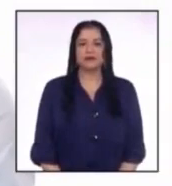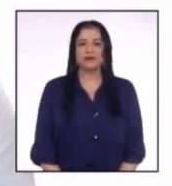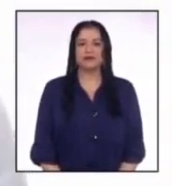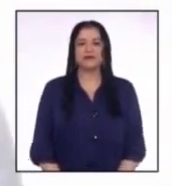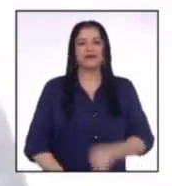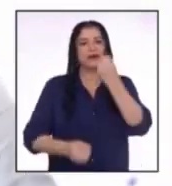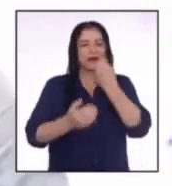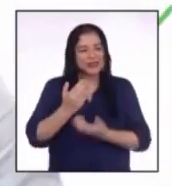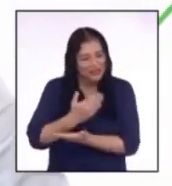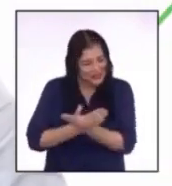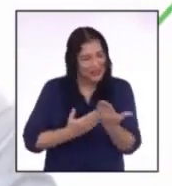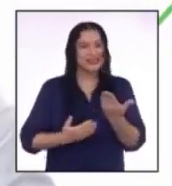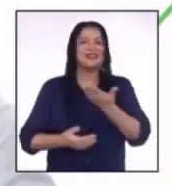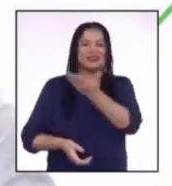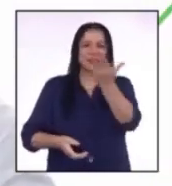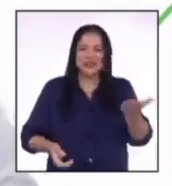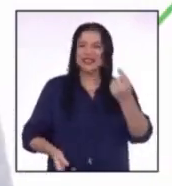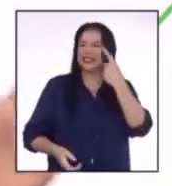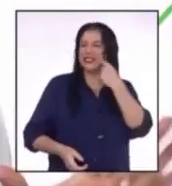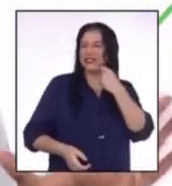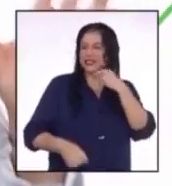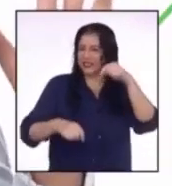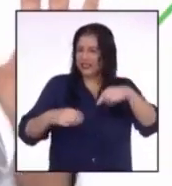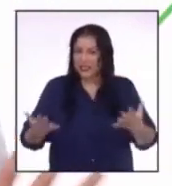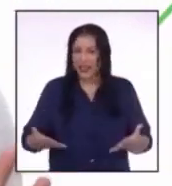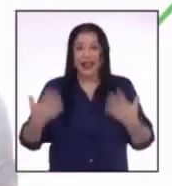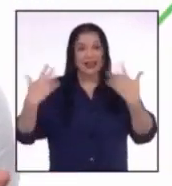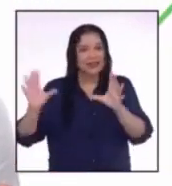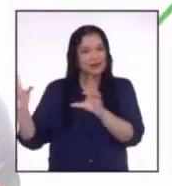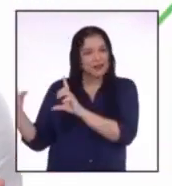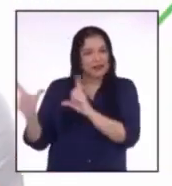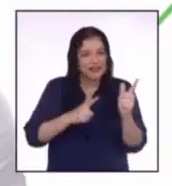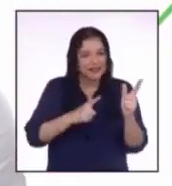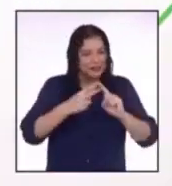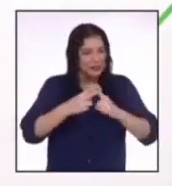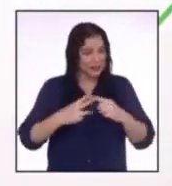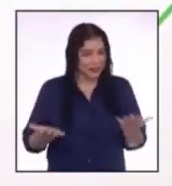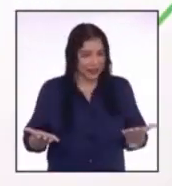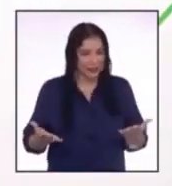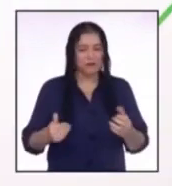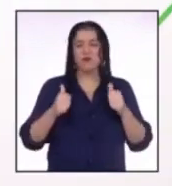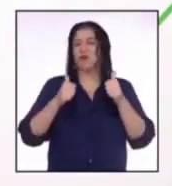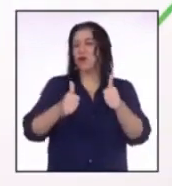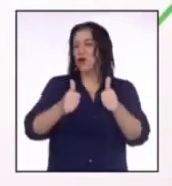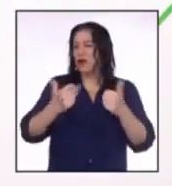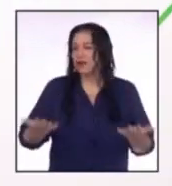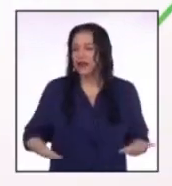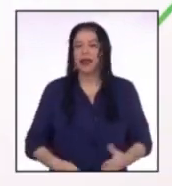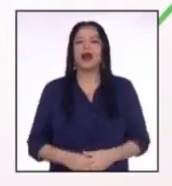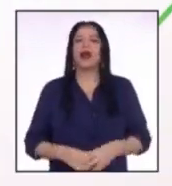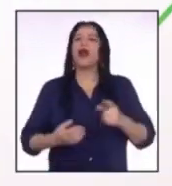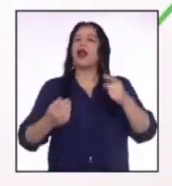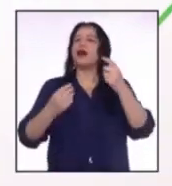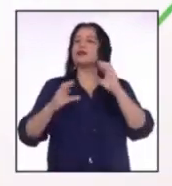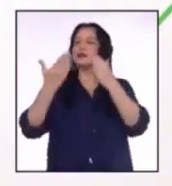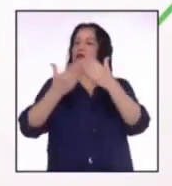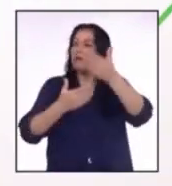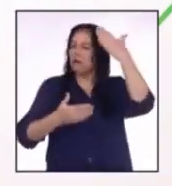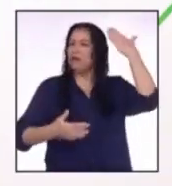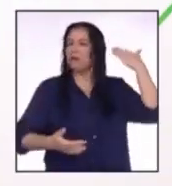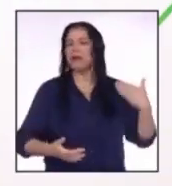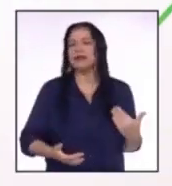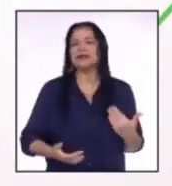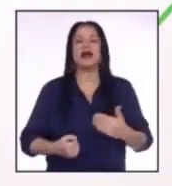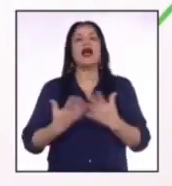buenos días nuevamente chicas y chicos ahora sí estamos listos para empezar muy bien en los últimos capítulos del programa